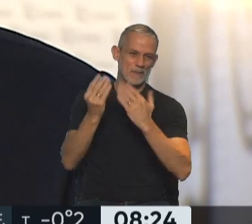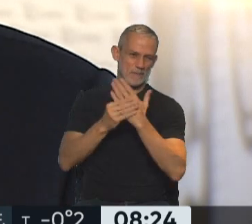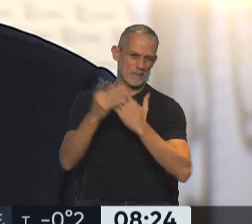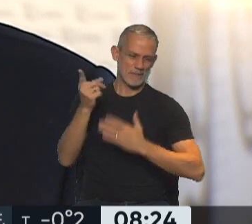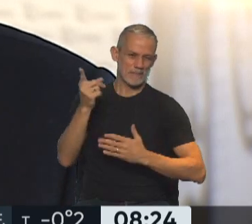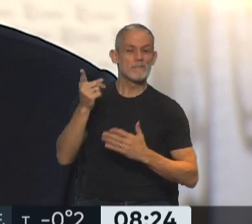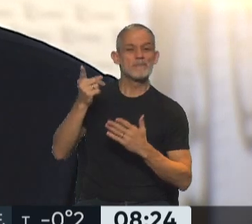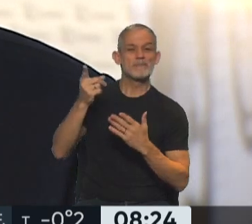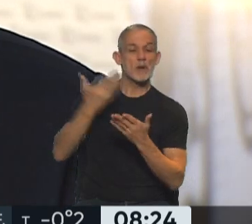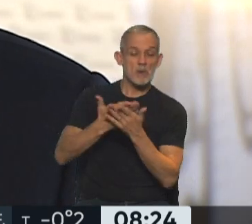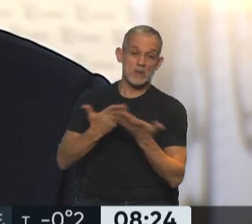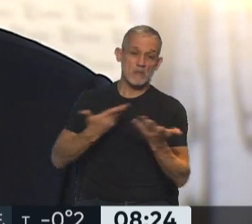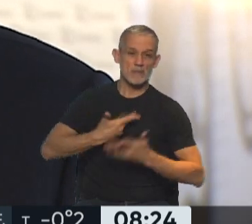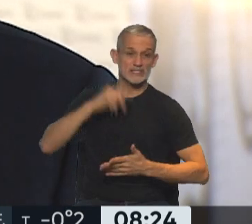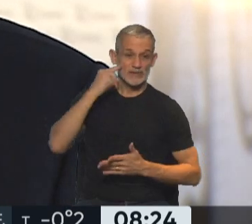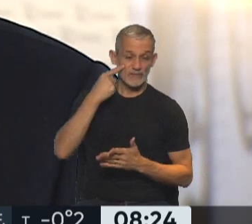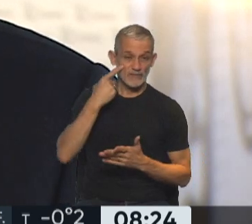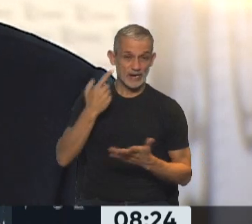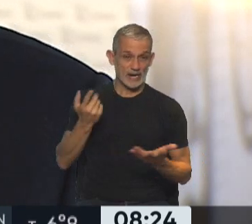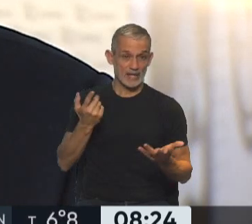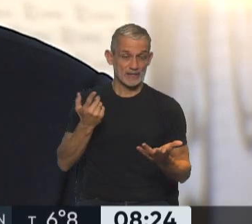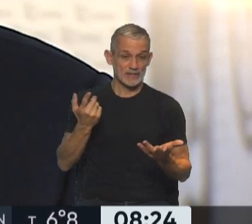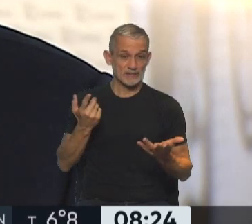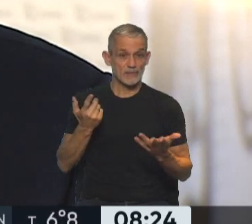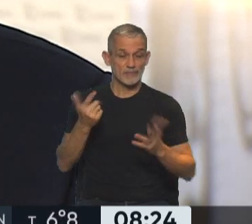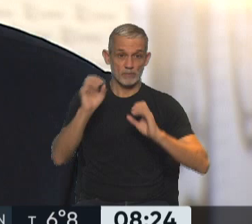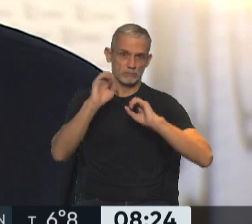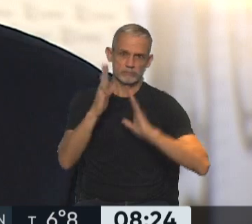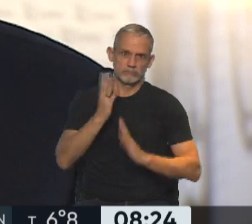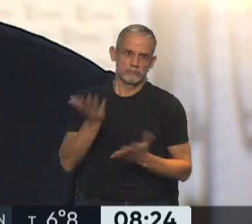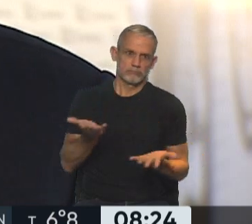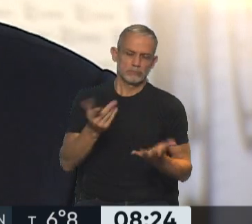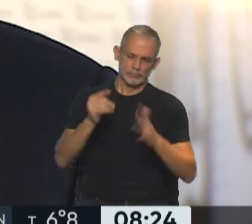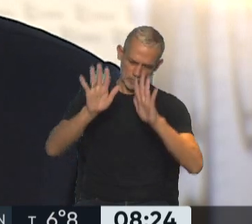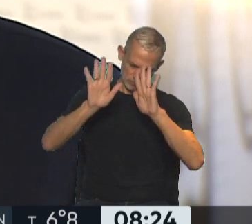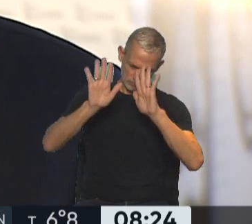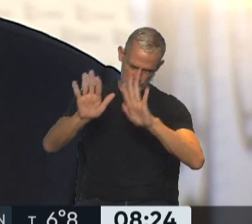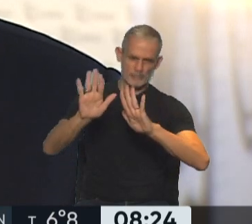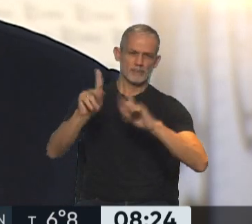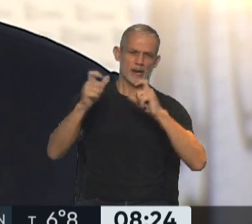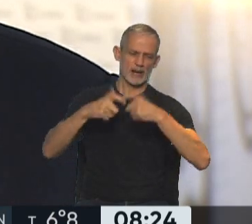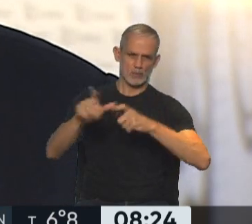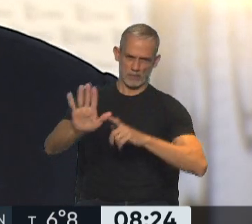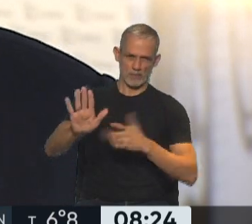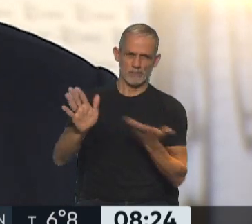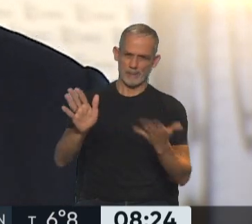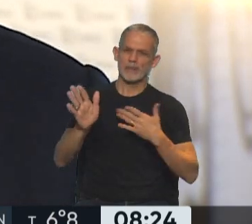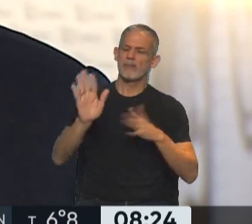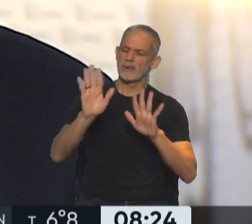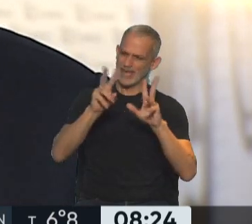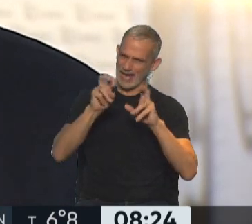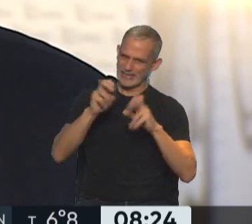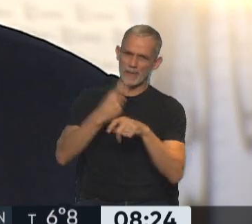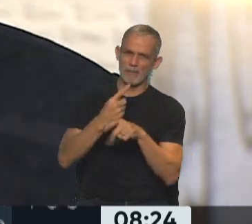reino unido y en ese sentido el presidente para claramente lo paro para la reunión y le dijo nosotros hemos discutirá este